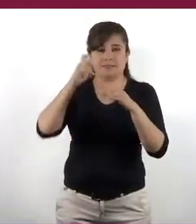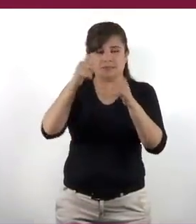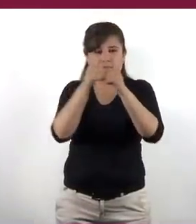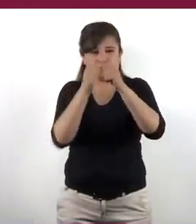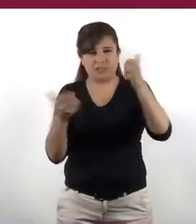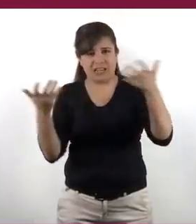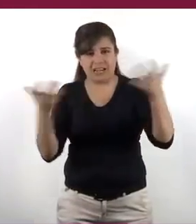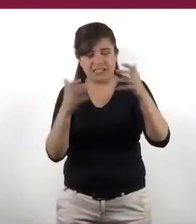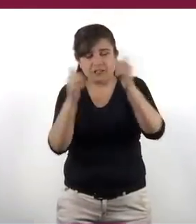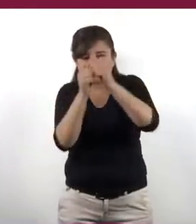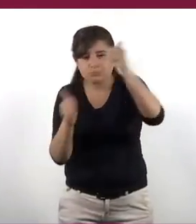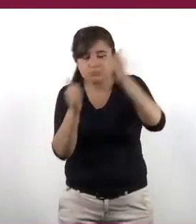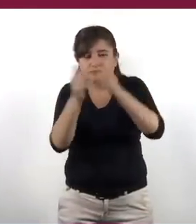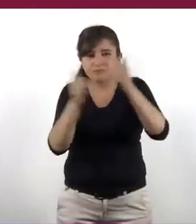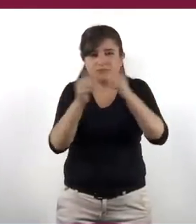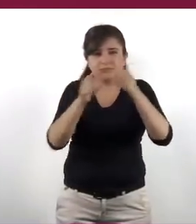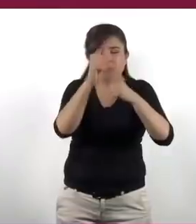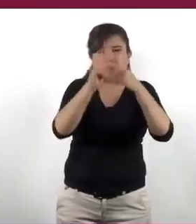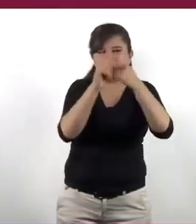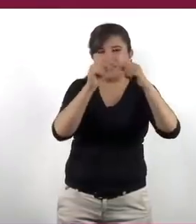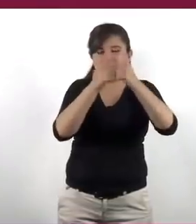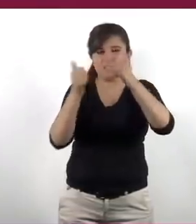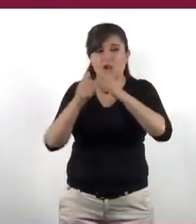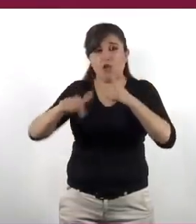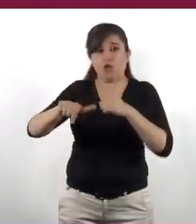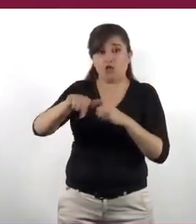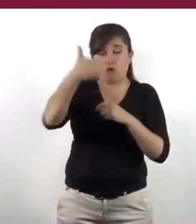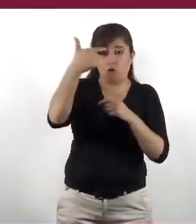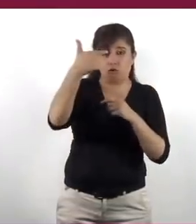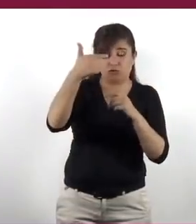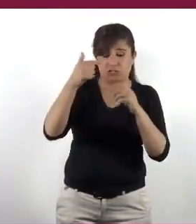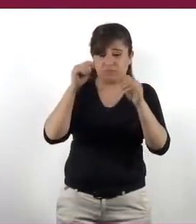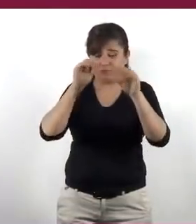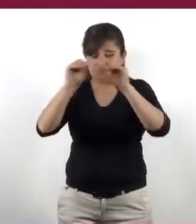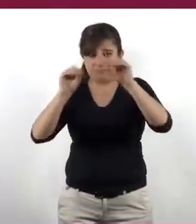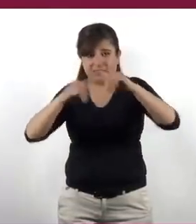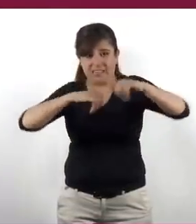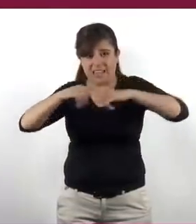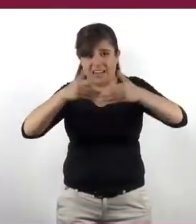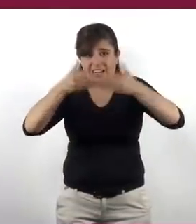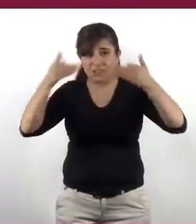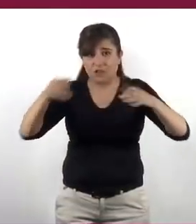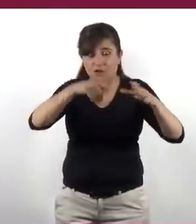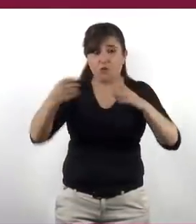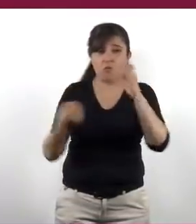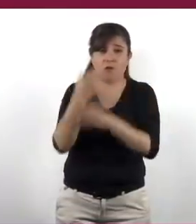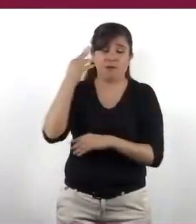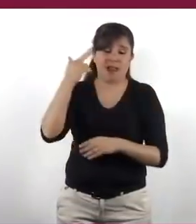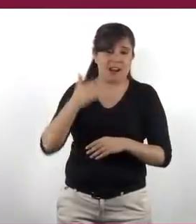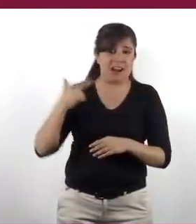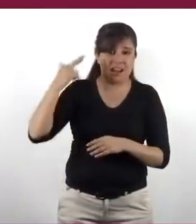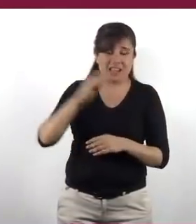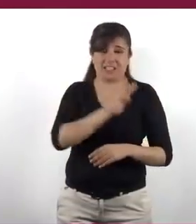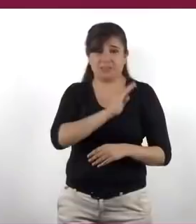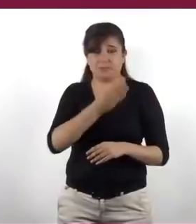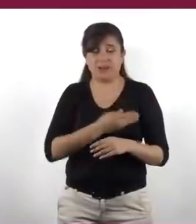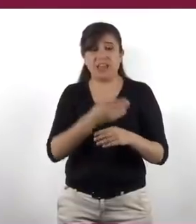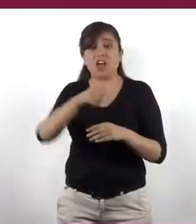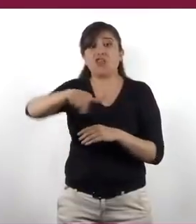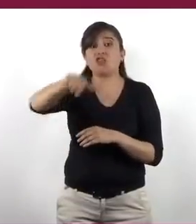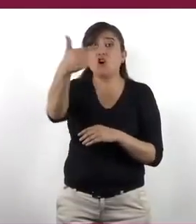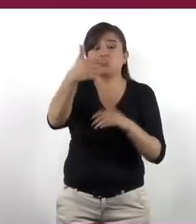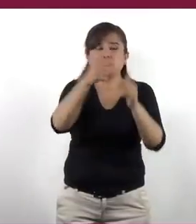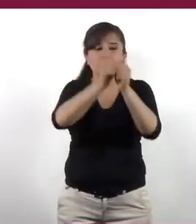de Creación de las Intendencias. Se crearon 12, es decir, el territorio del virreinato de la Nueva España fue dividido en